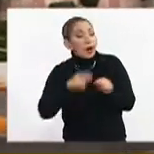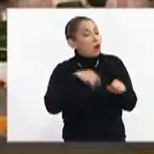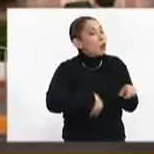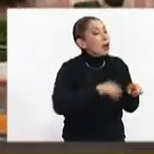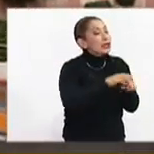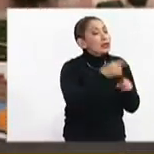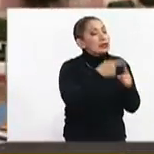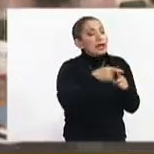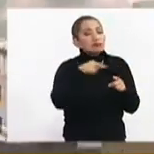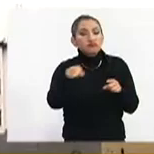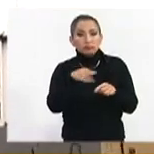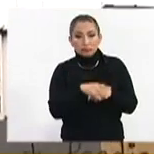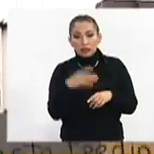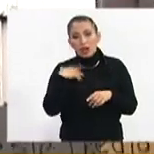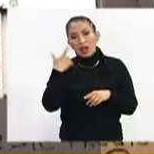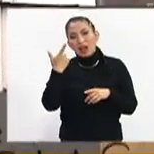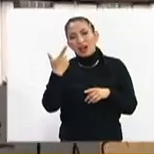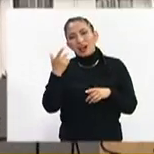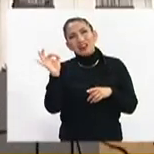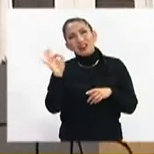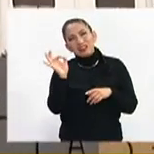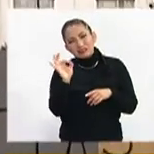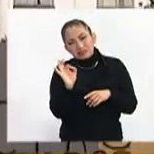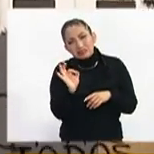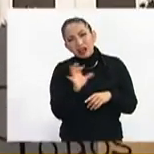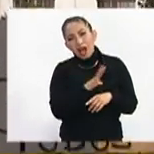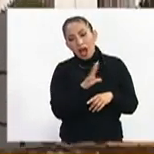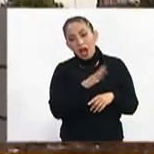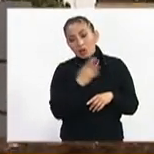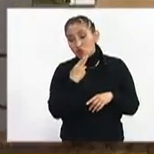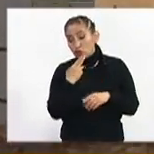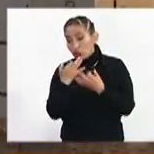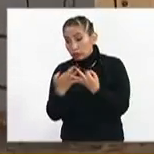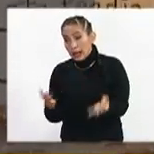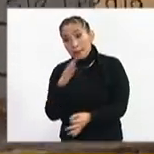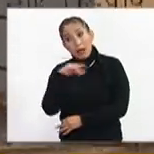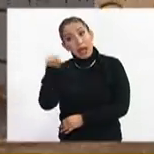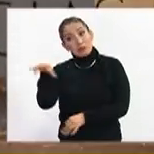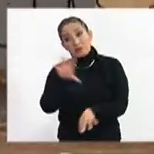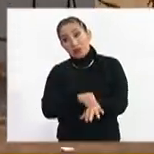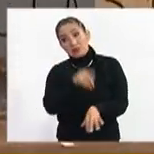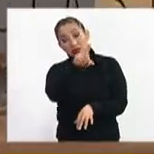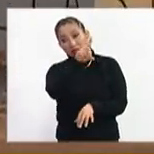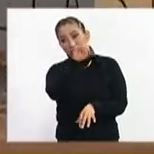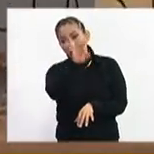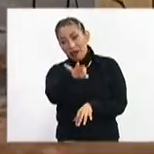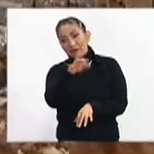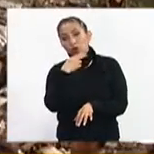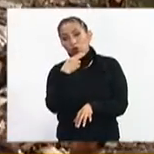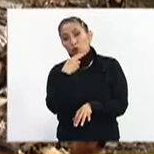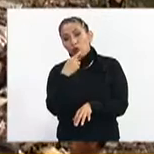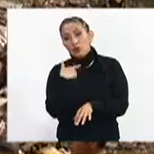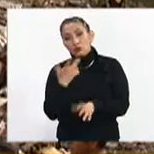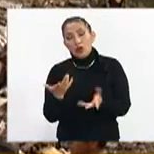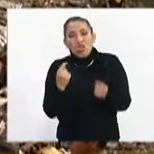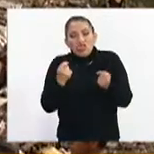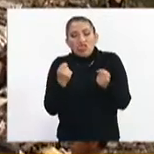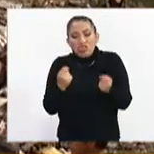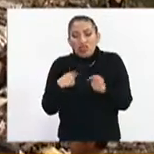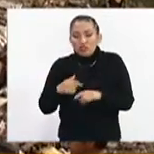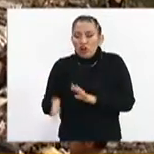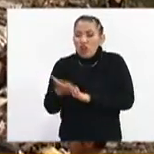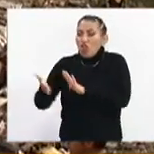es, puede ser que haya un delito de uso de suelo, porque es delito en el DF, mal uso de suelo con